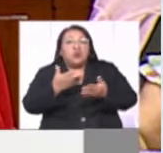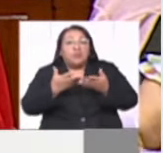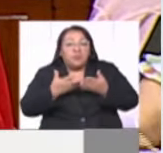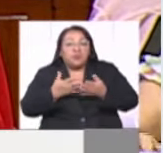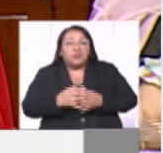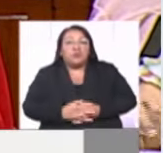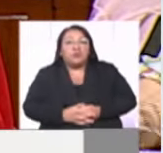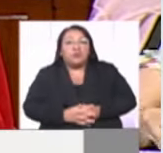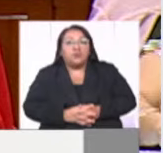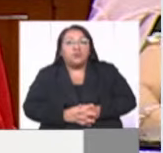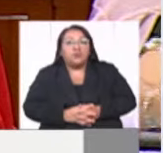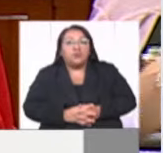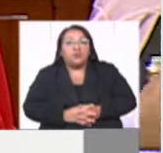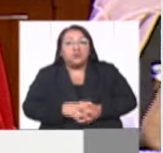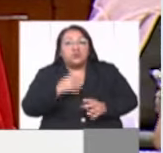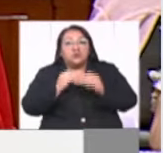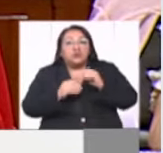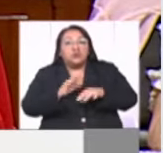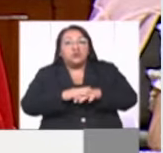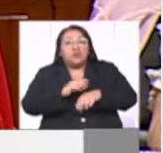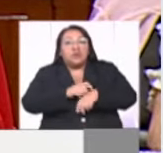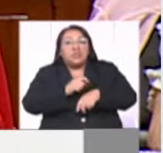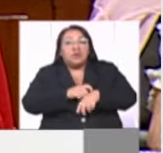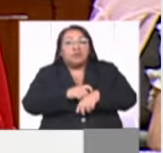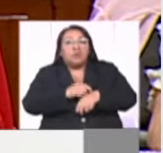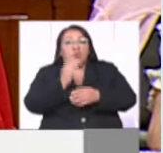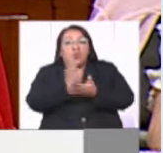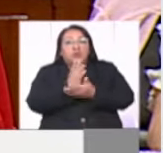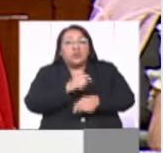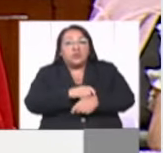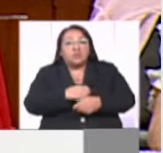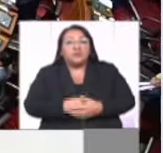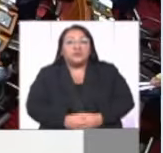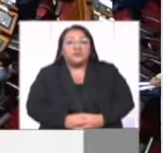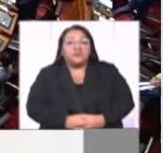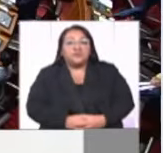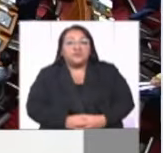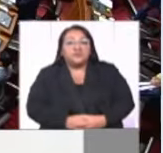favor, finalmente que se resuelva lo del pedido del cuarto intermedio.